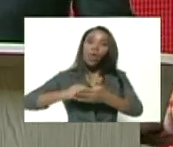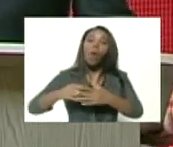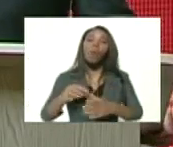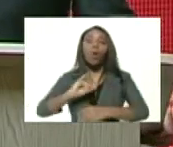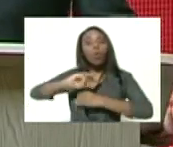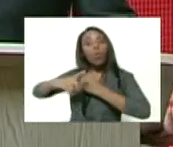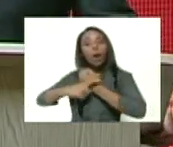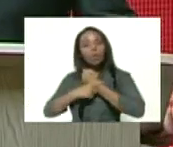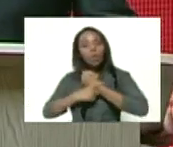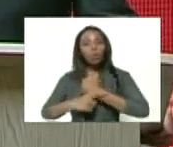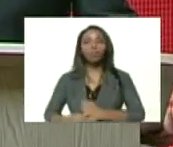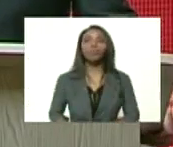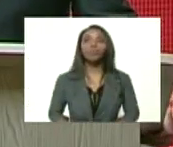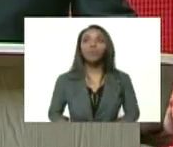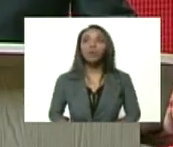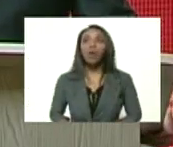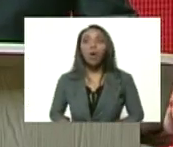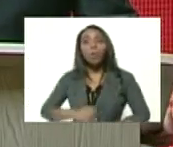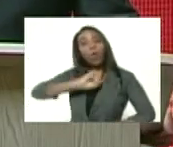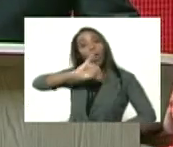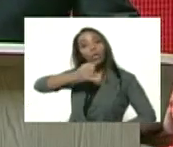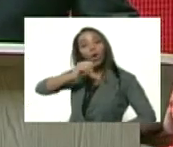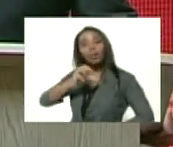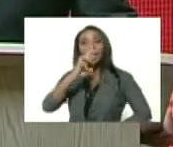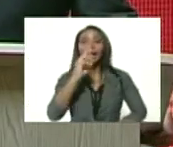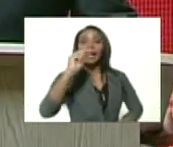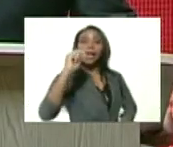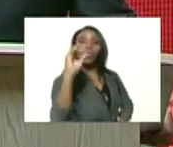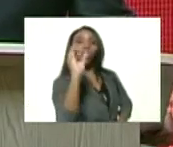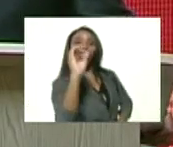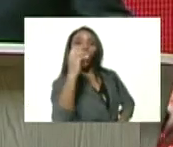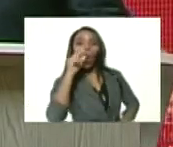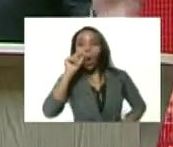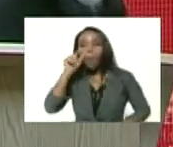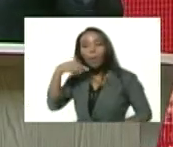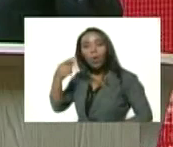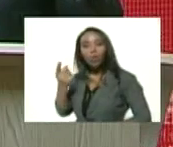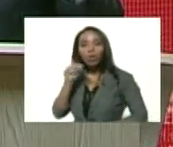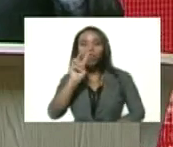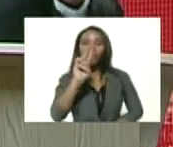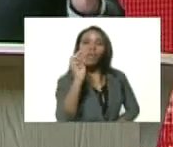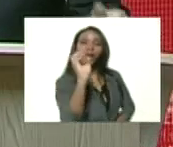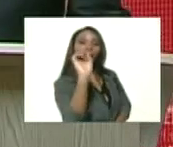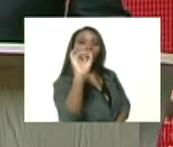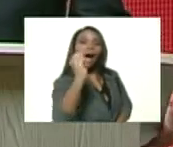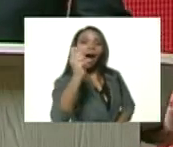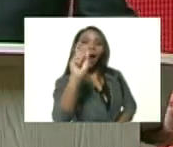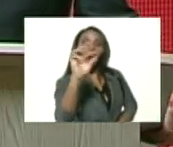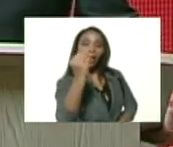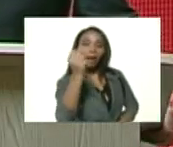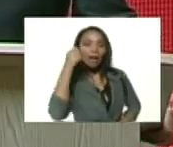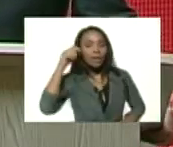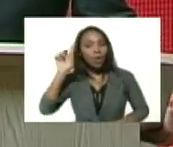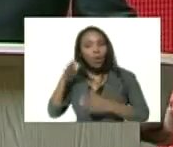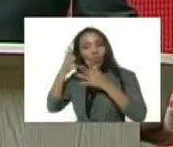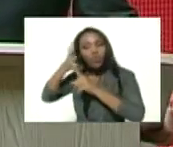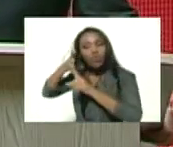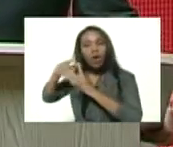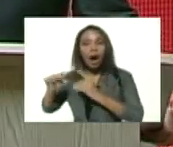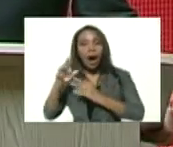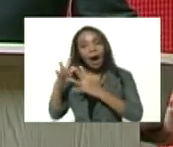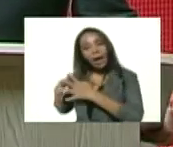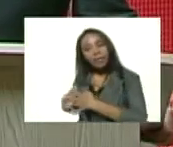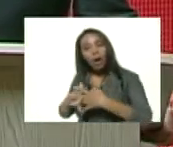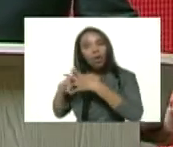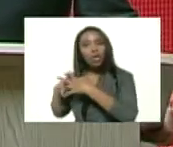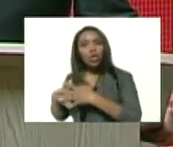Guaidó, por JJ Rendón, por un señor Vergara y por los asesores norteamericanos. Yo